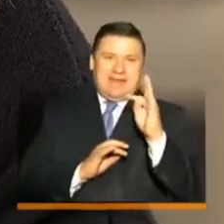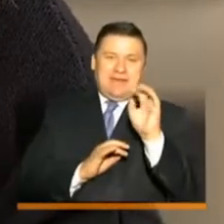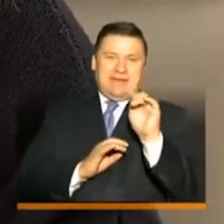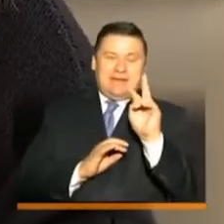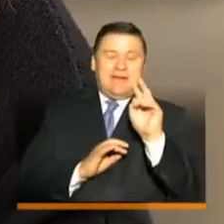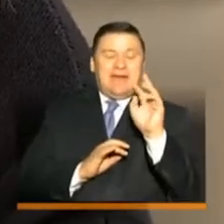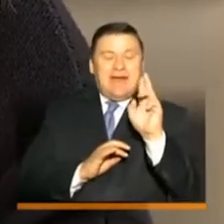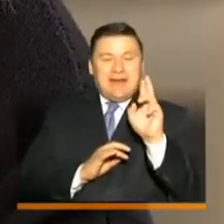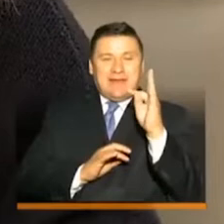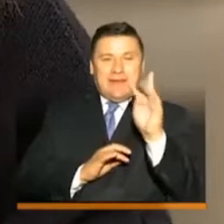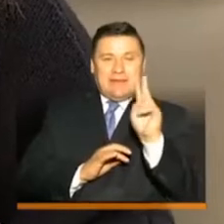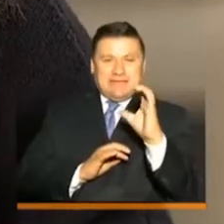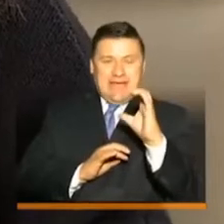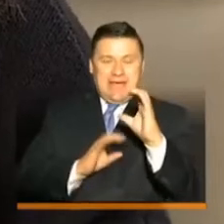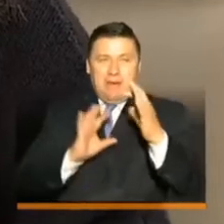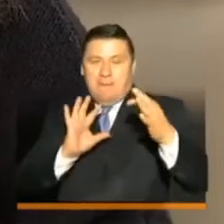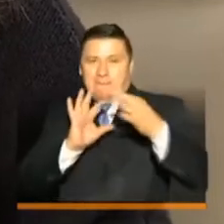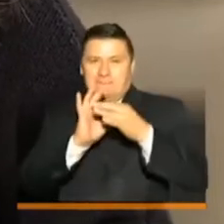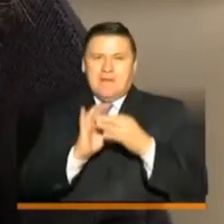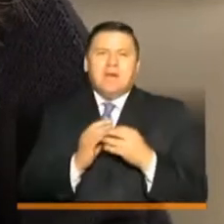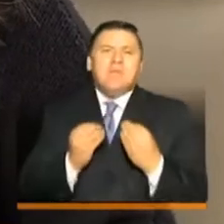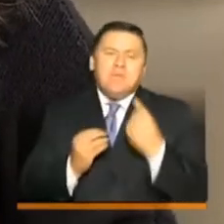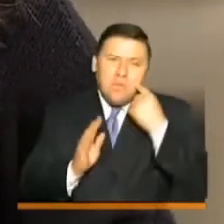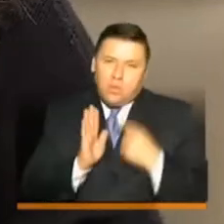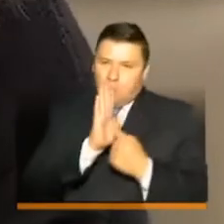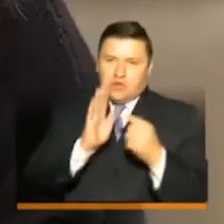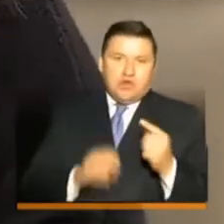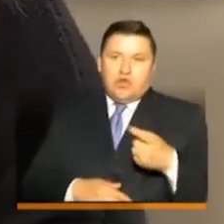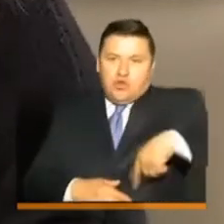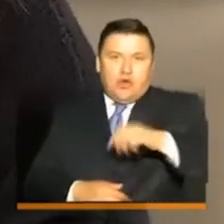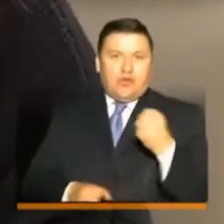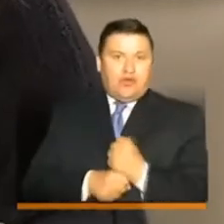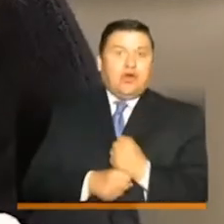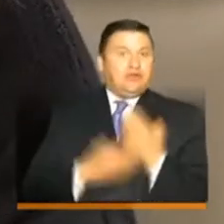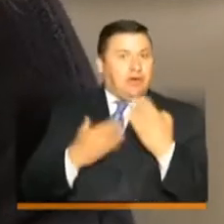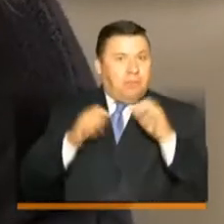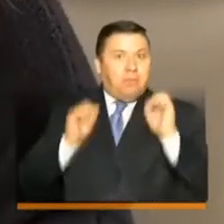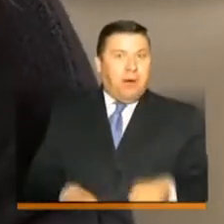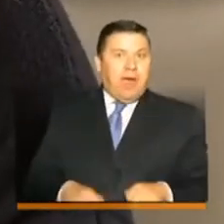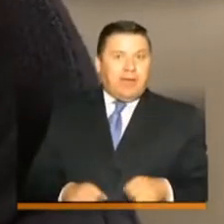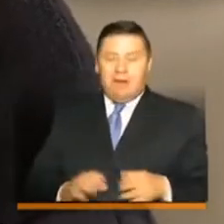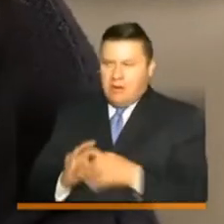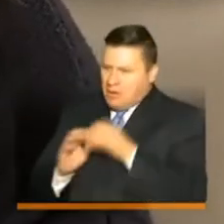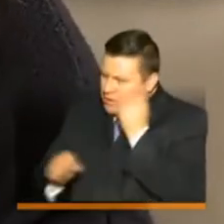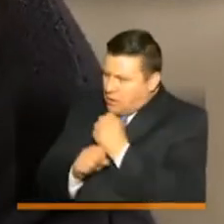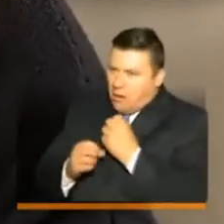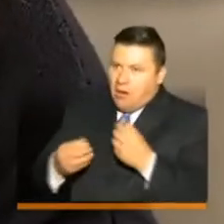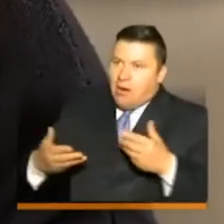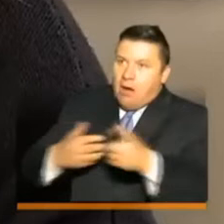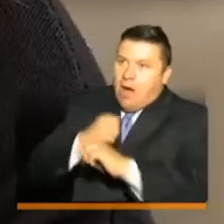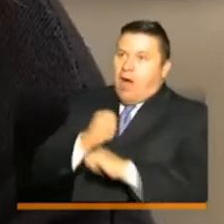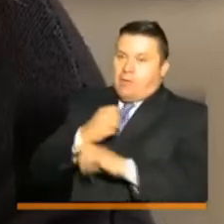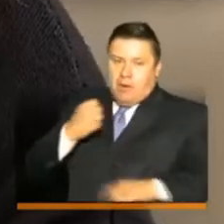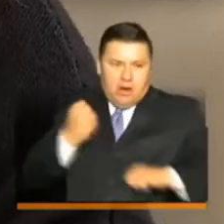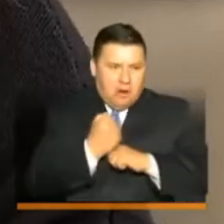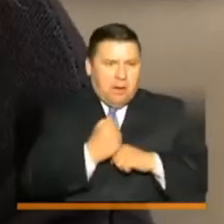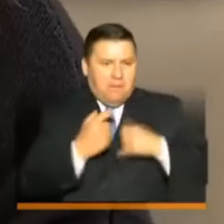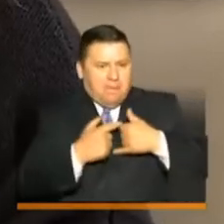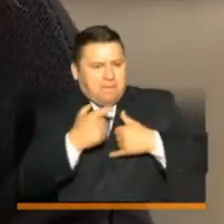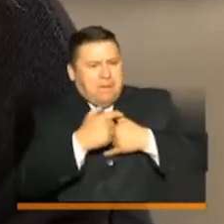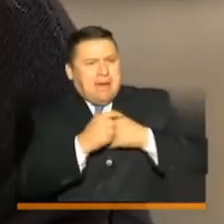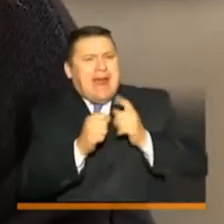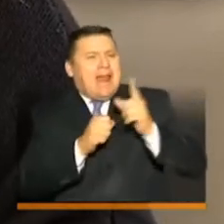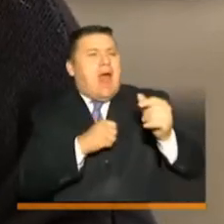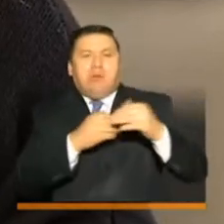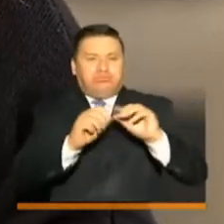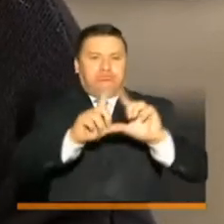dije, está... que lo que muestra es que todos trabajando juntos podemos llevar todos estos contenidos a todos los lugares y rincones